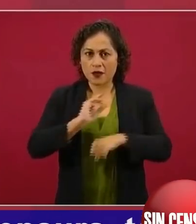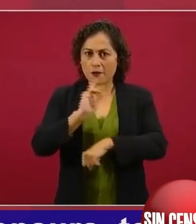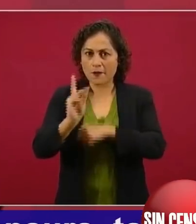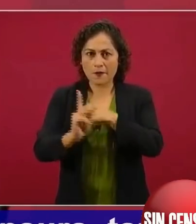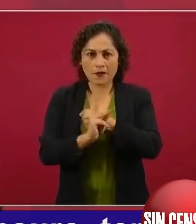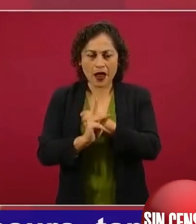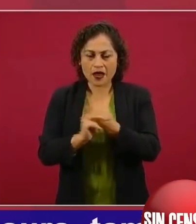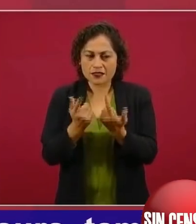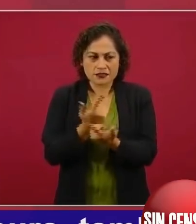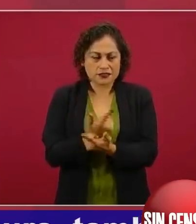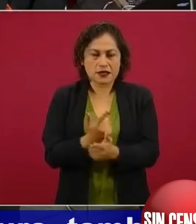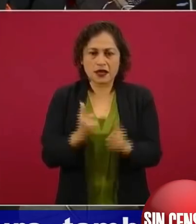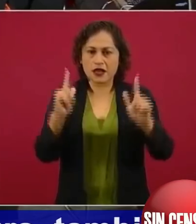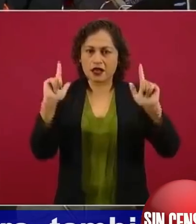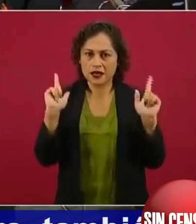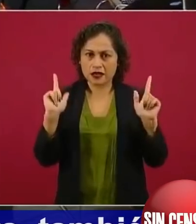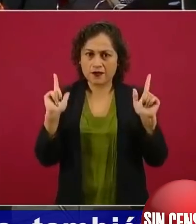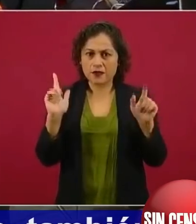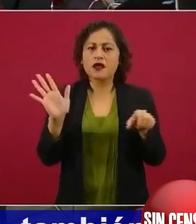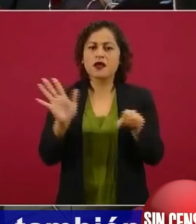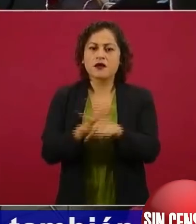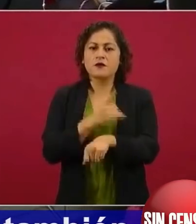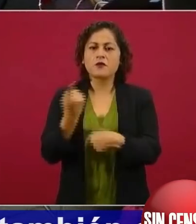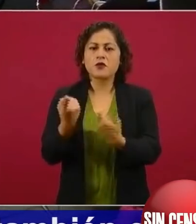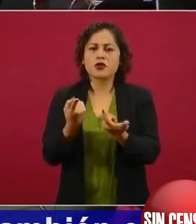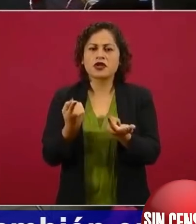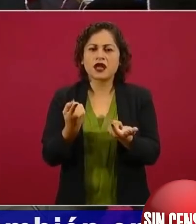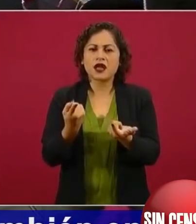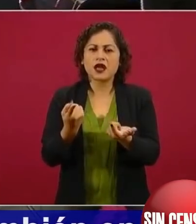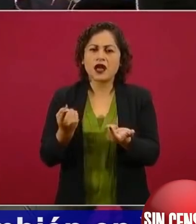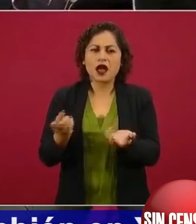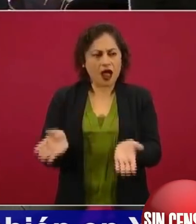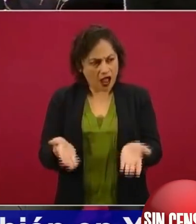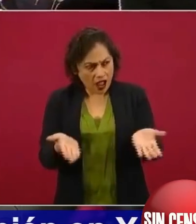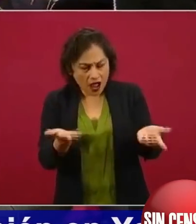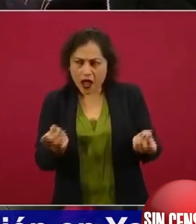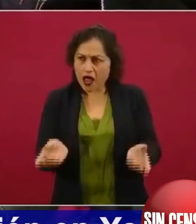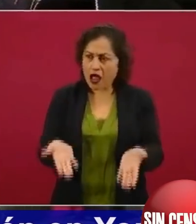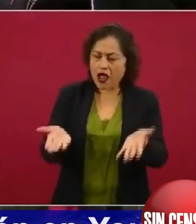¿Por qué la cargada? ¿Por qué el acarreo?